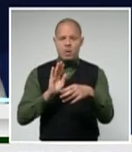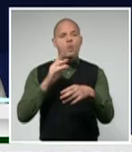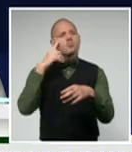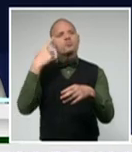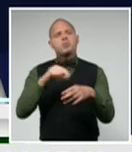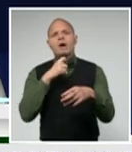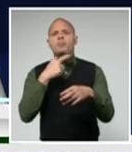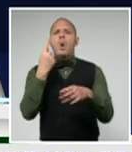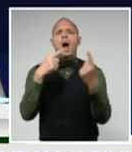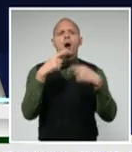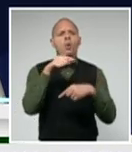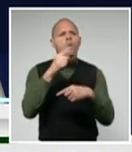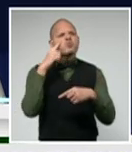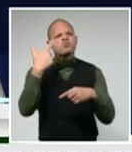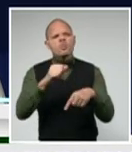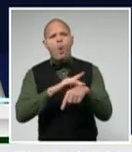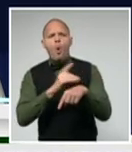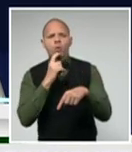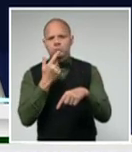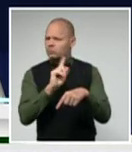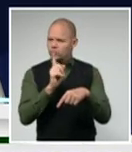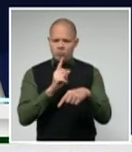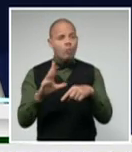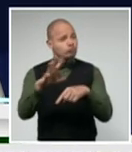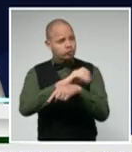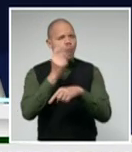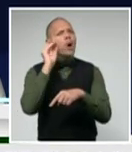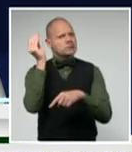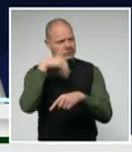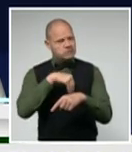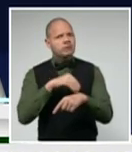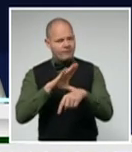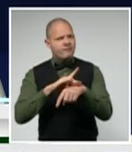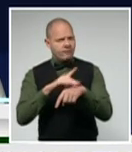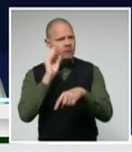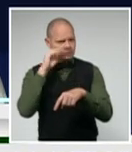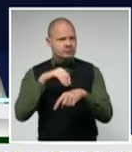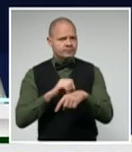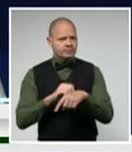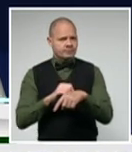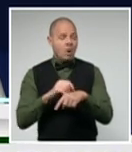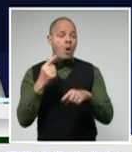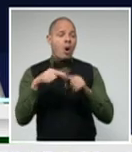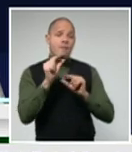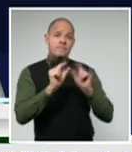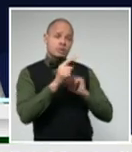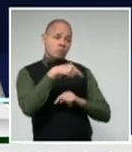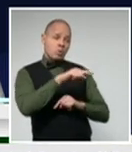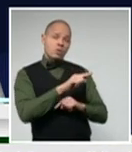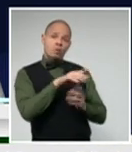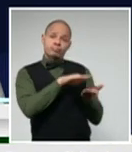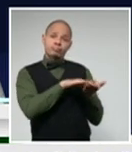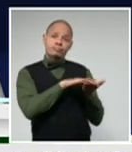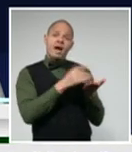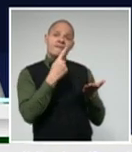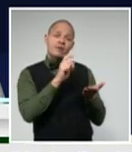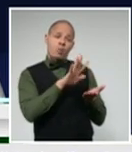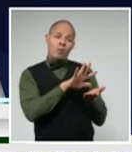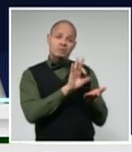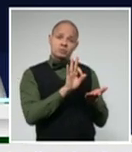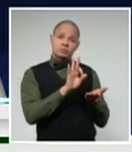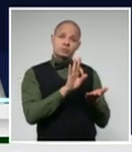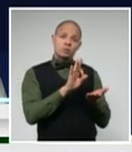han recuperado algunos, pues quedan 48 personas en las cuales no se ha podido precisar su fuente de